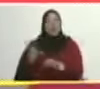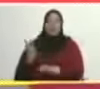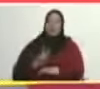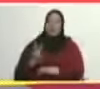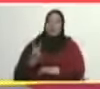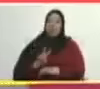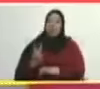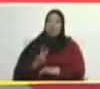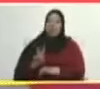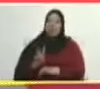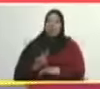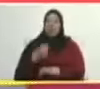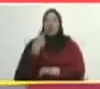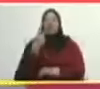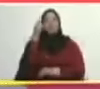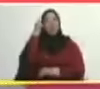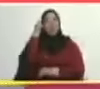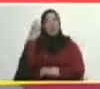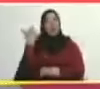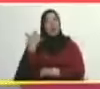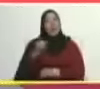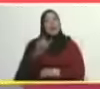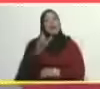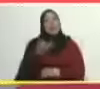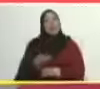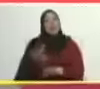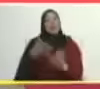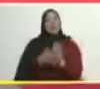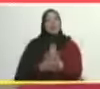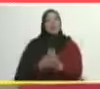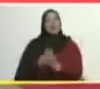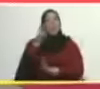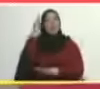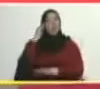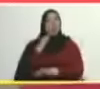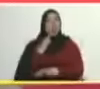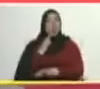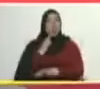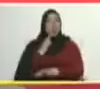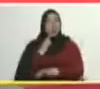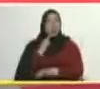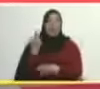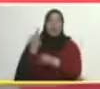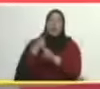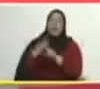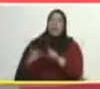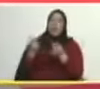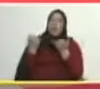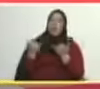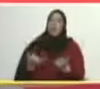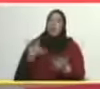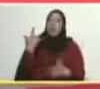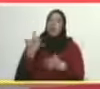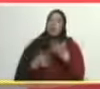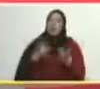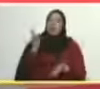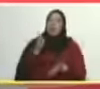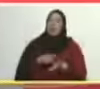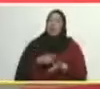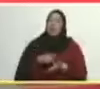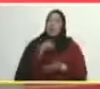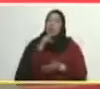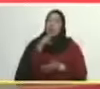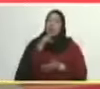América, cuando dos líderes profundamente bolivarianos y martianos como los comandantes Chávez y Fidel